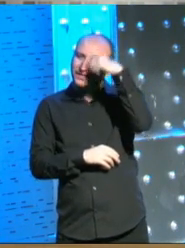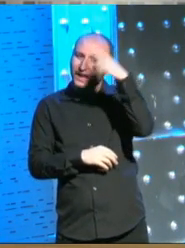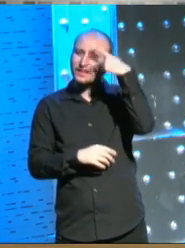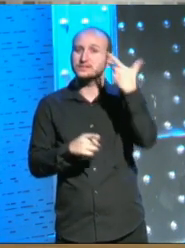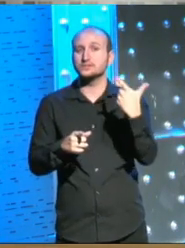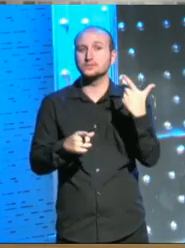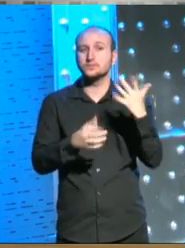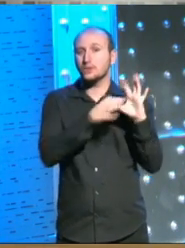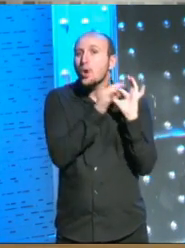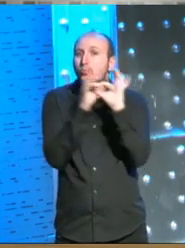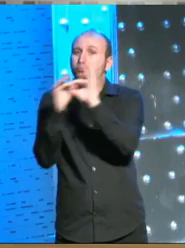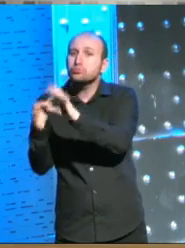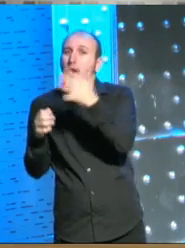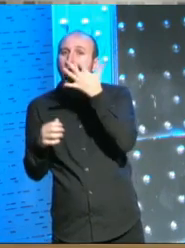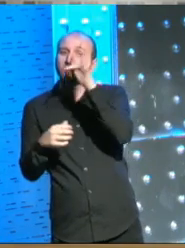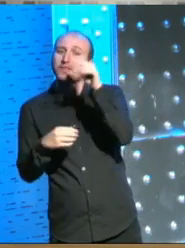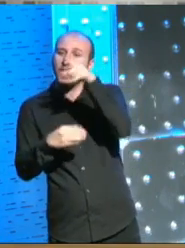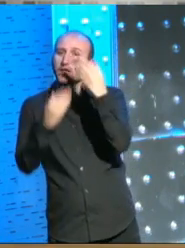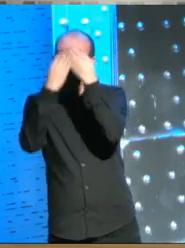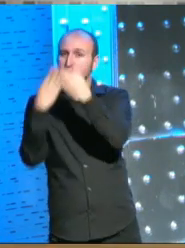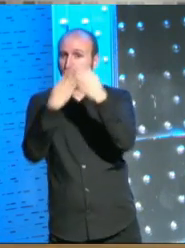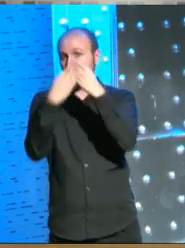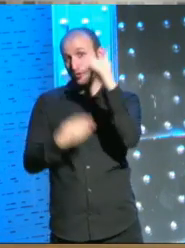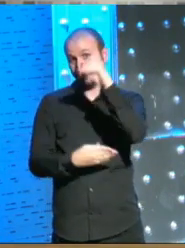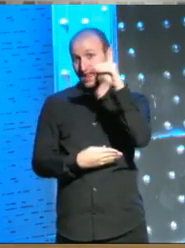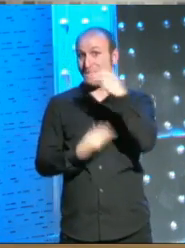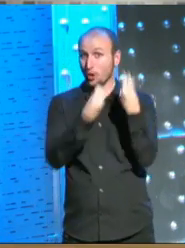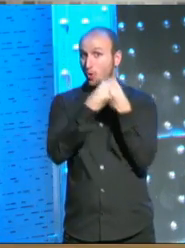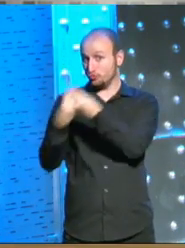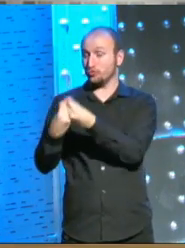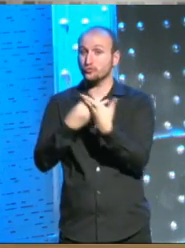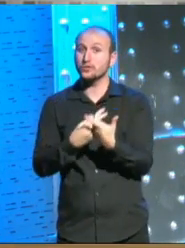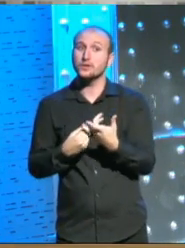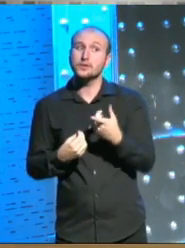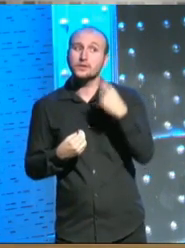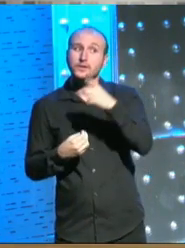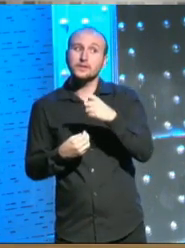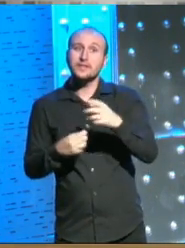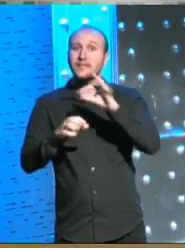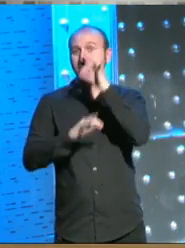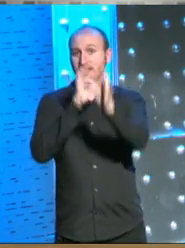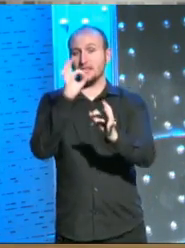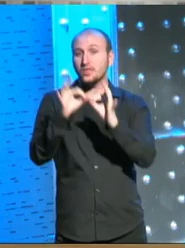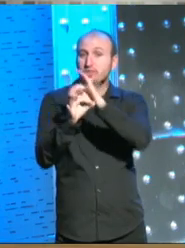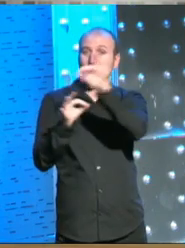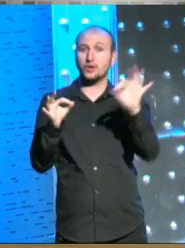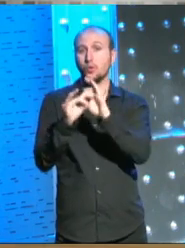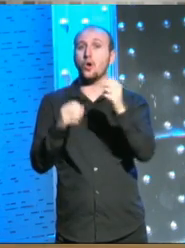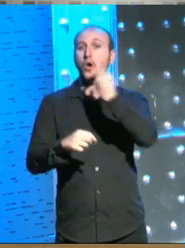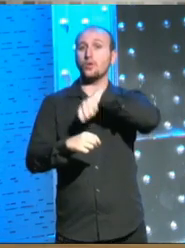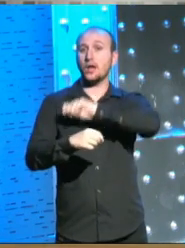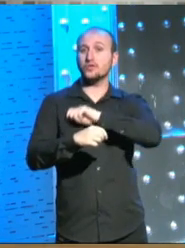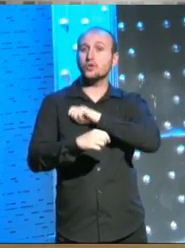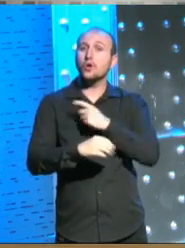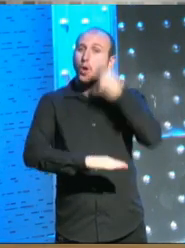residencia de estudiantes, donde estudiaba con Lorca y con Dalí, y cuando dirige el Cine Club Español para la Agencia Literaria de Jiménez